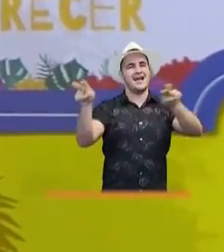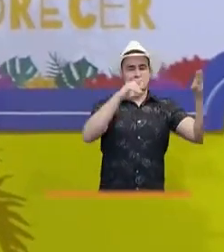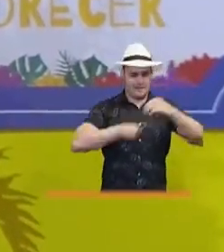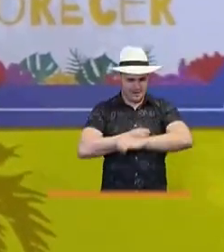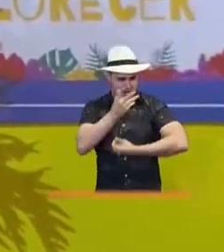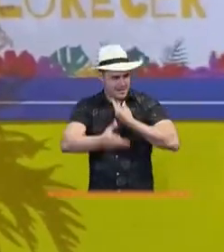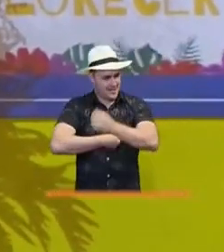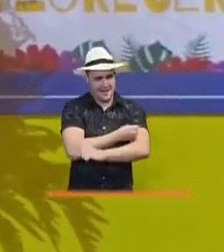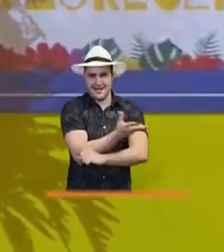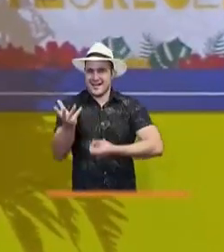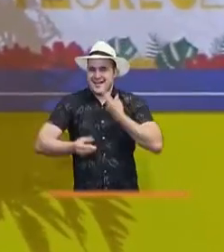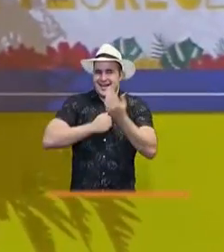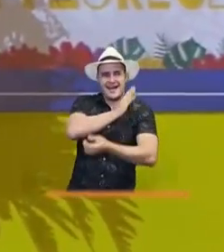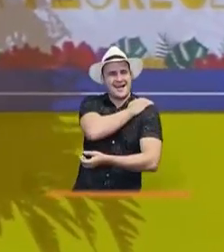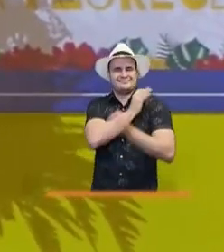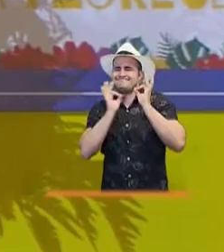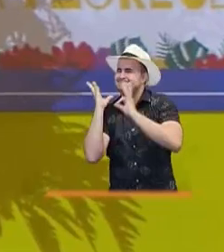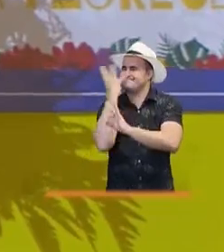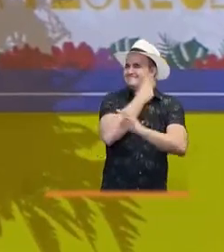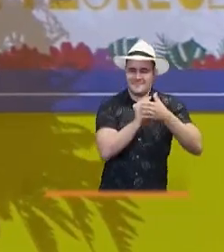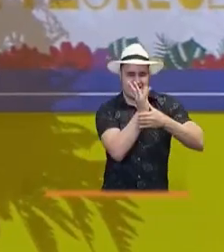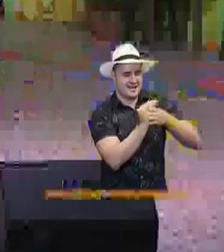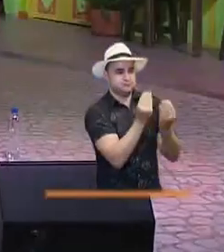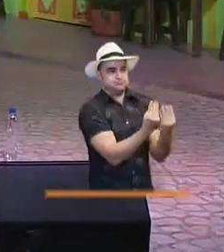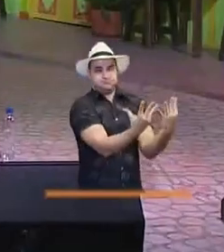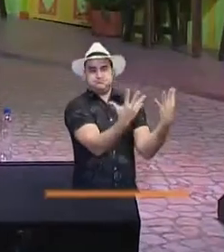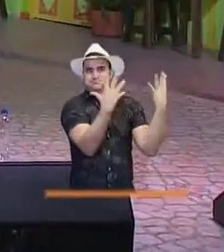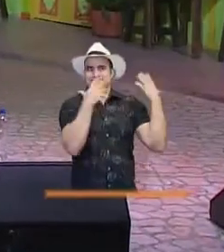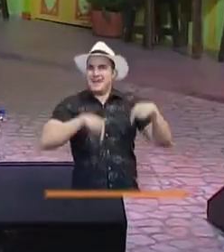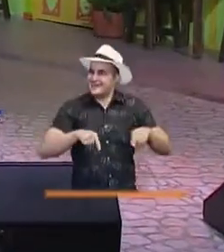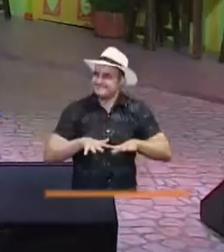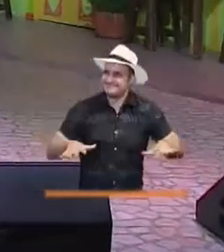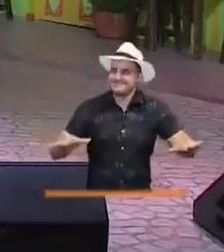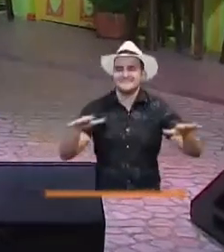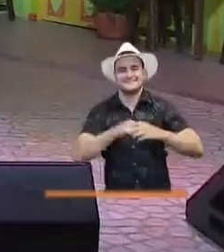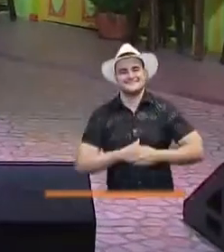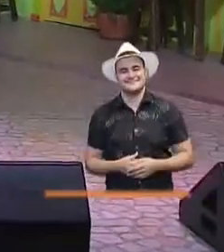más bellas y los cartuchos florecen.